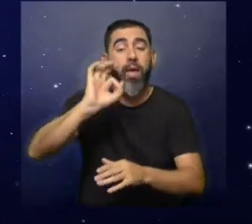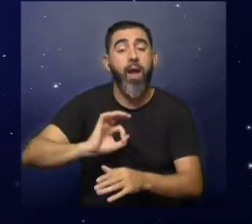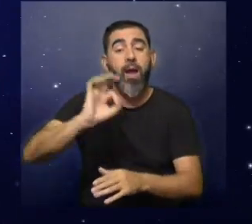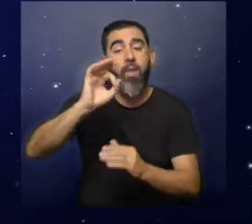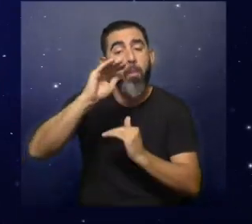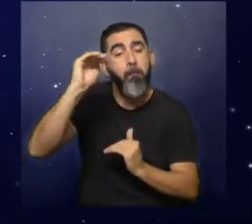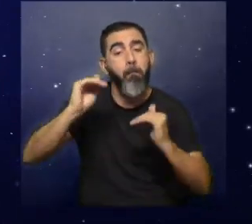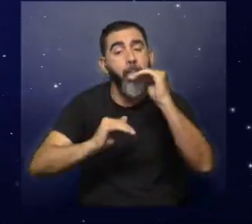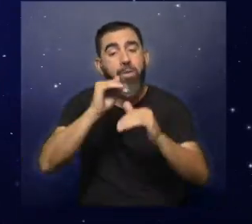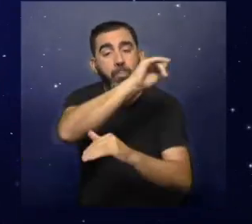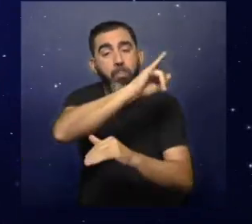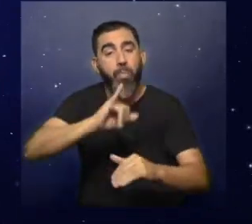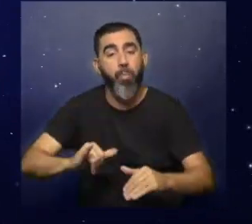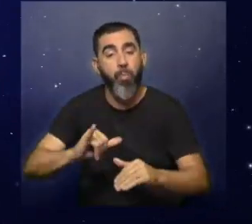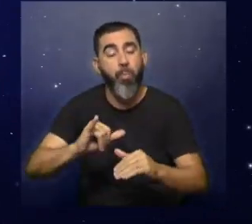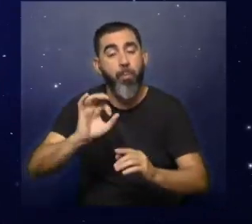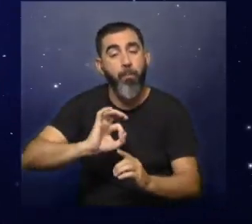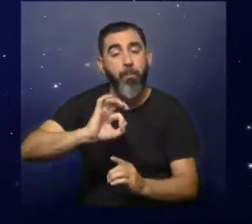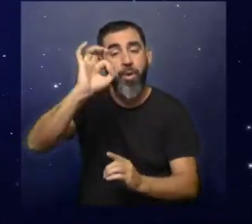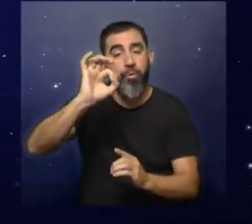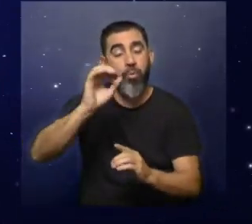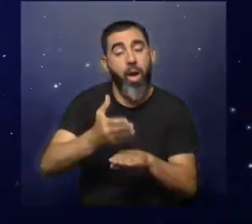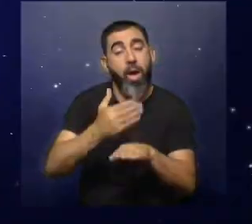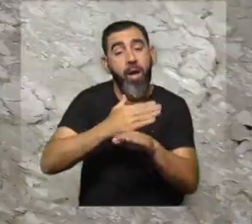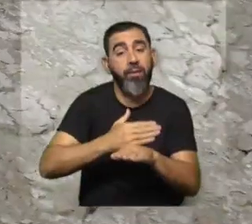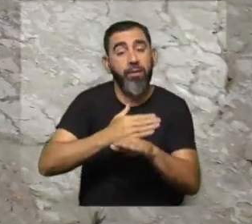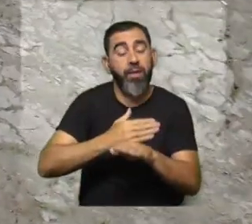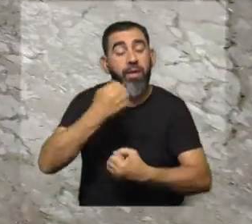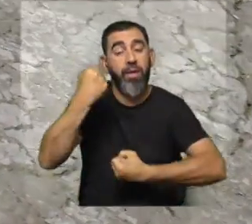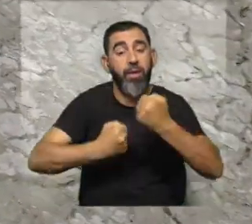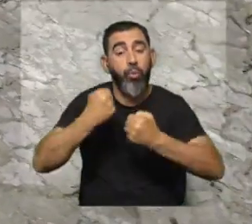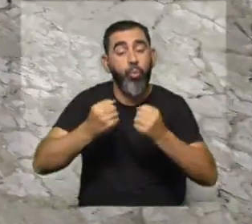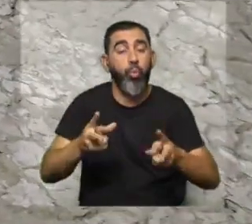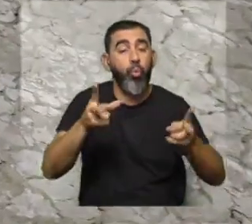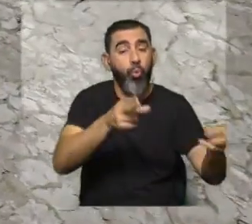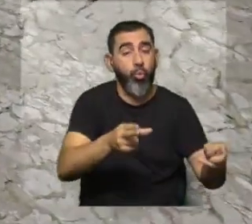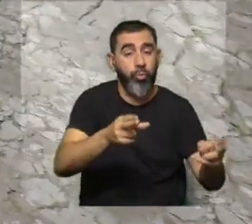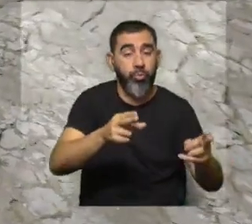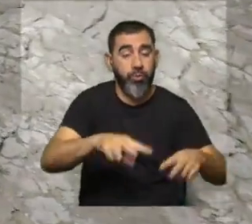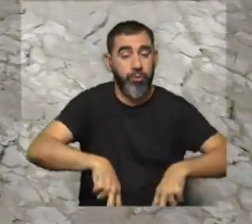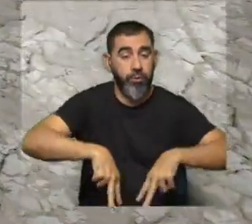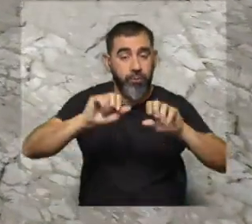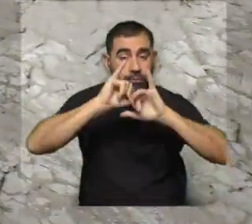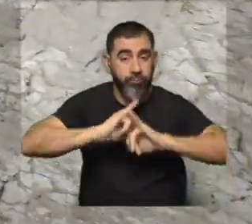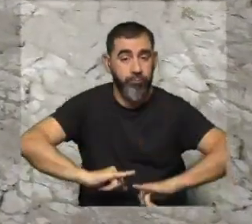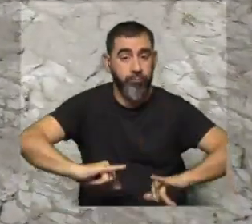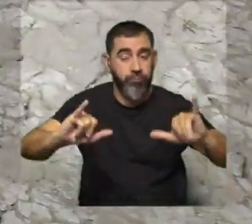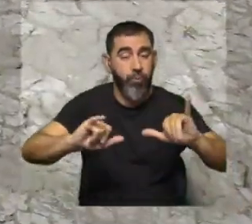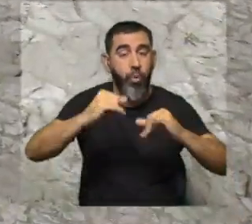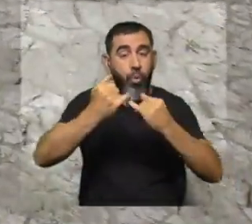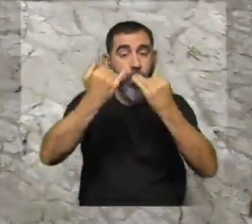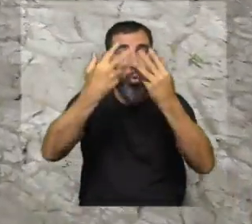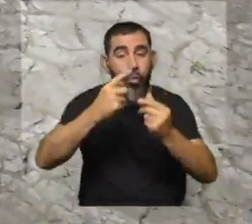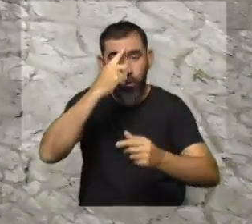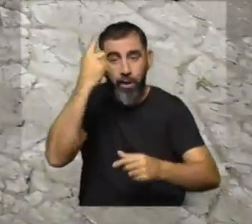por encima del promedio de temperatura registrado antes de la era industrial, según el análisis publicado por la